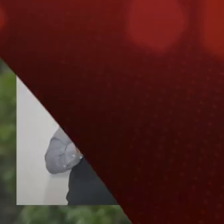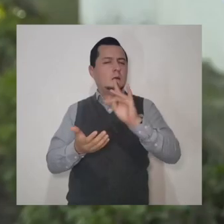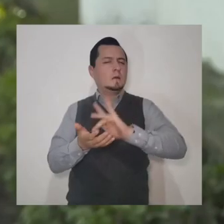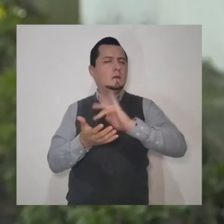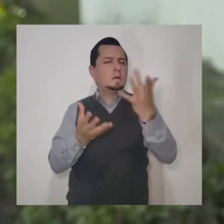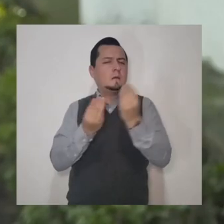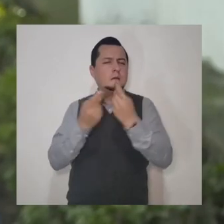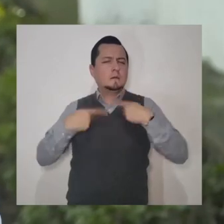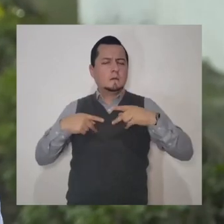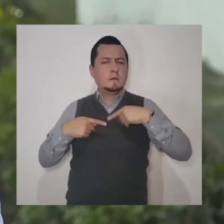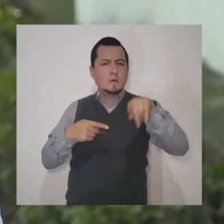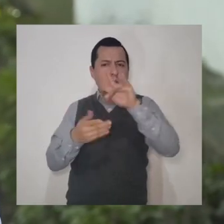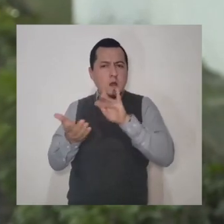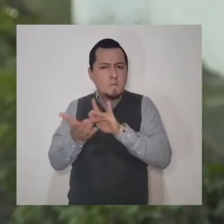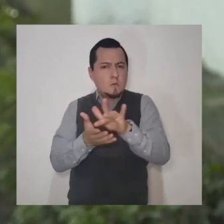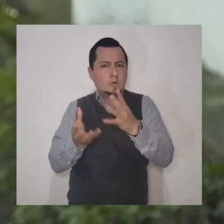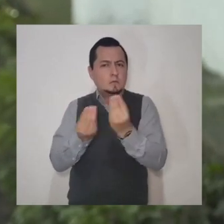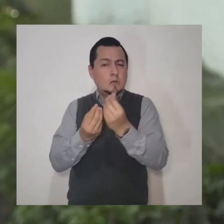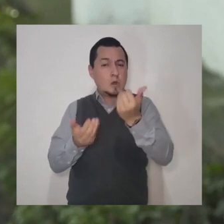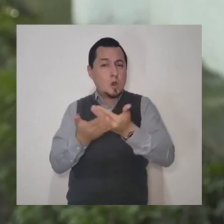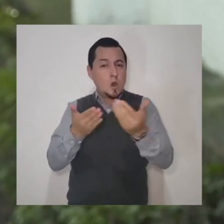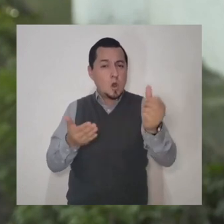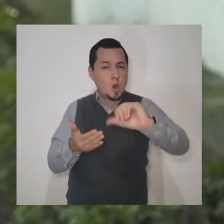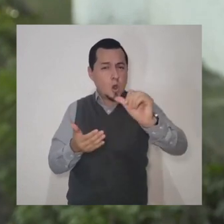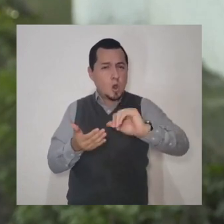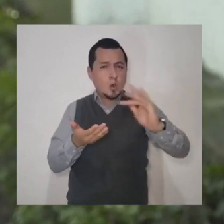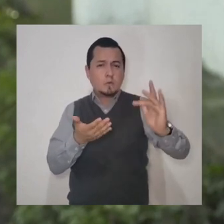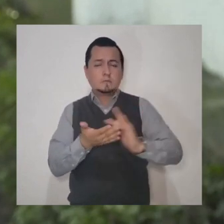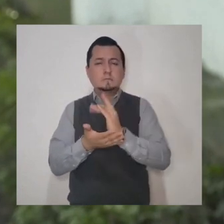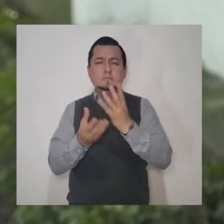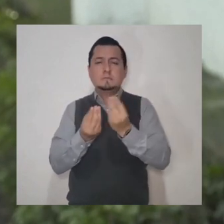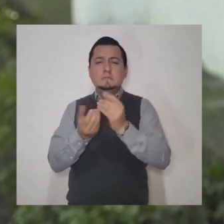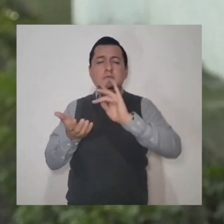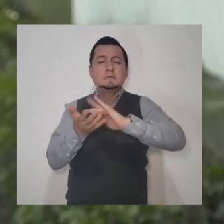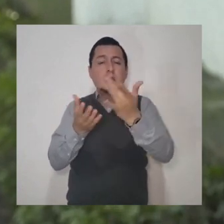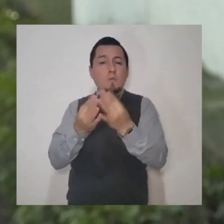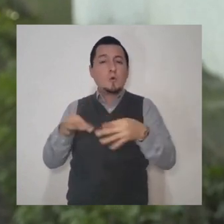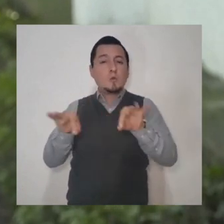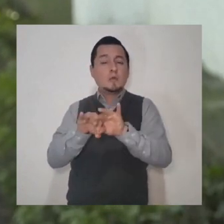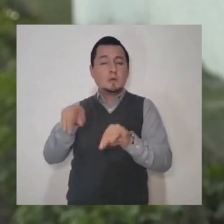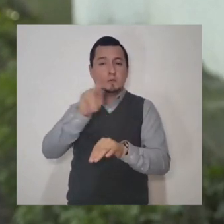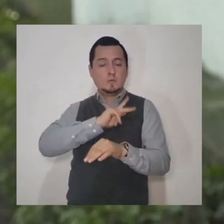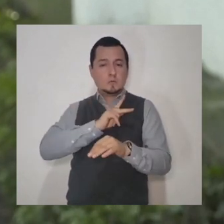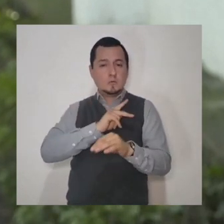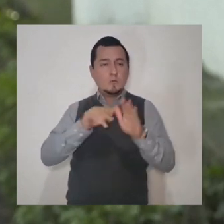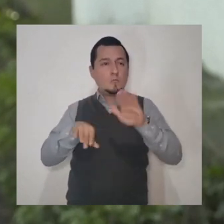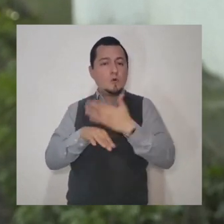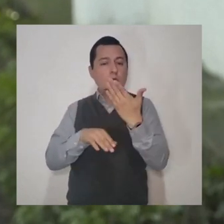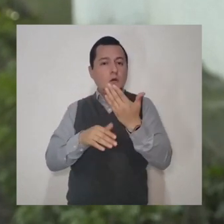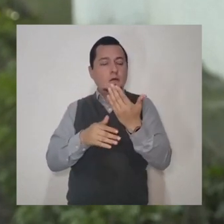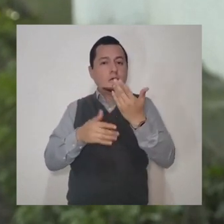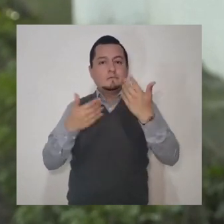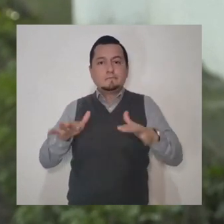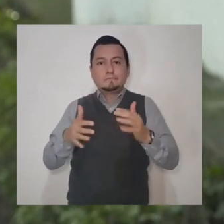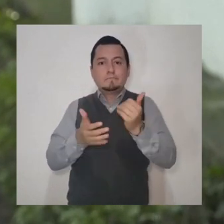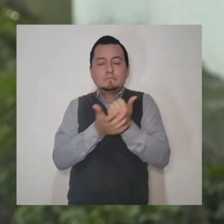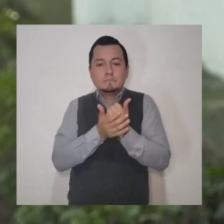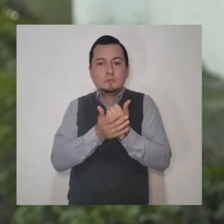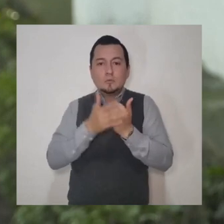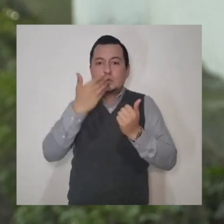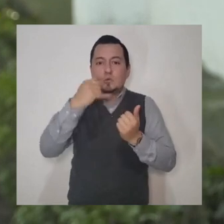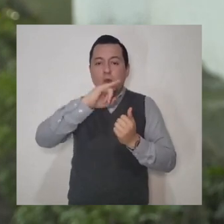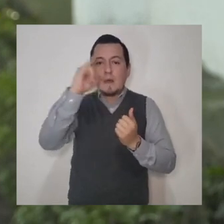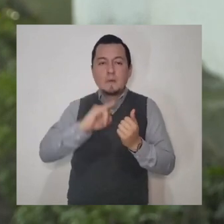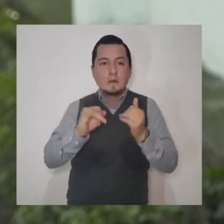Definitivamente el apoyo que recibimos el día de hoy resulta de gran importancia y de gran impacto para nuestro municipio.